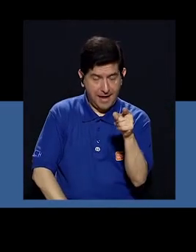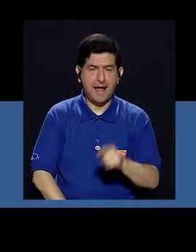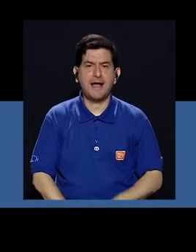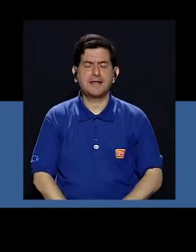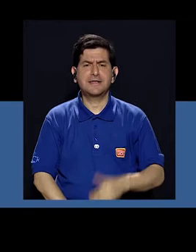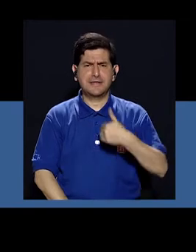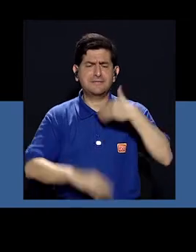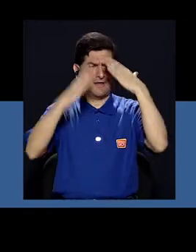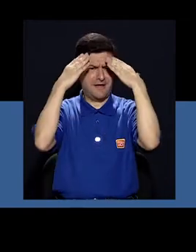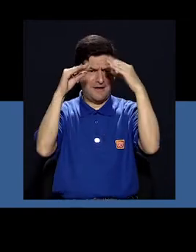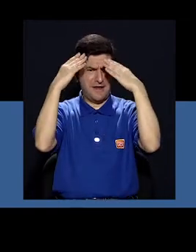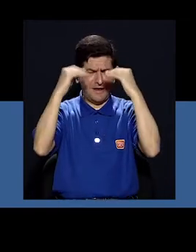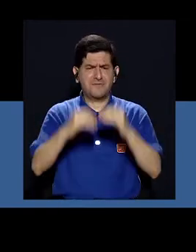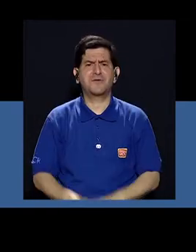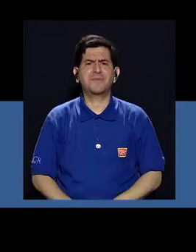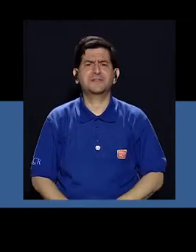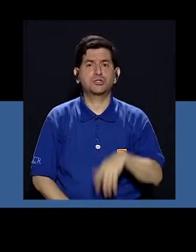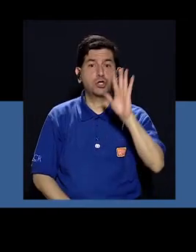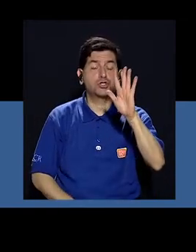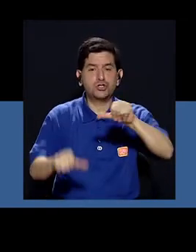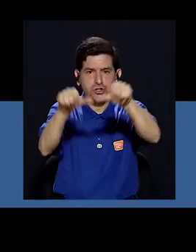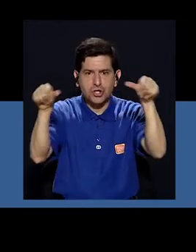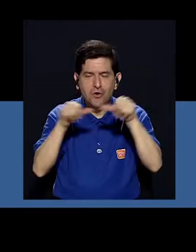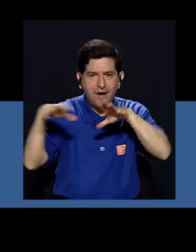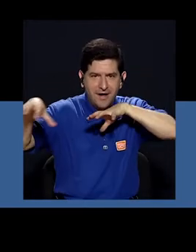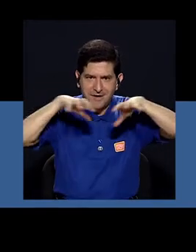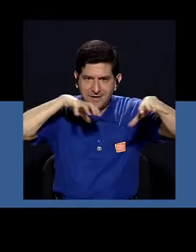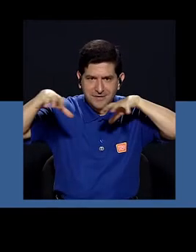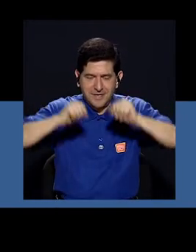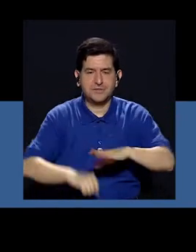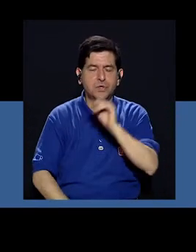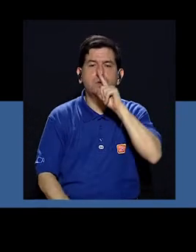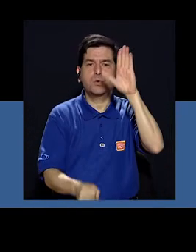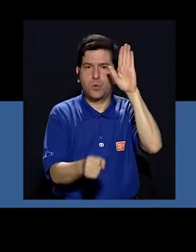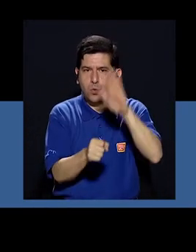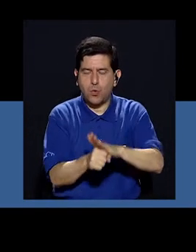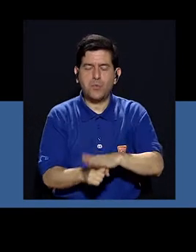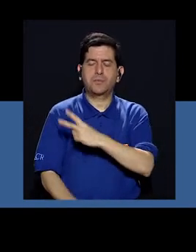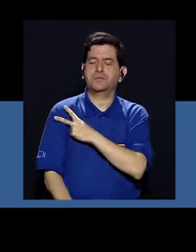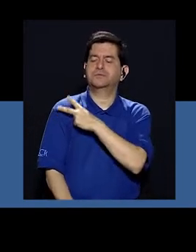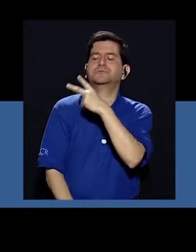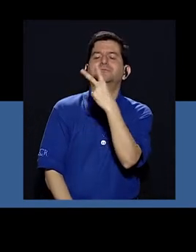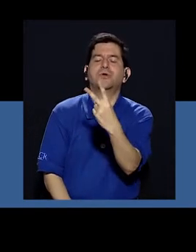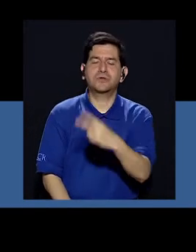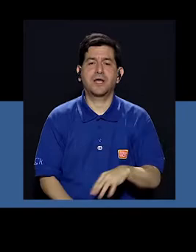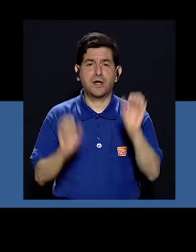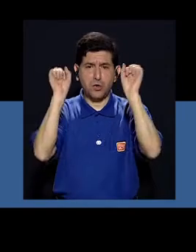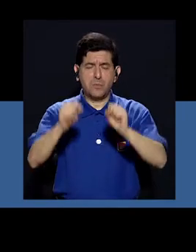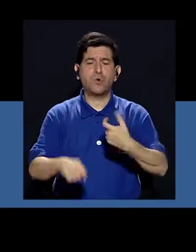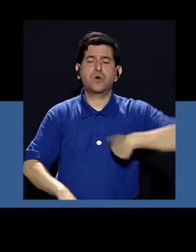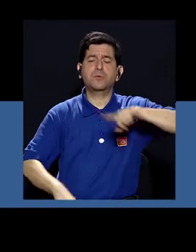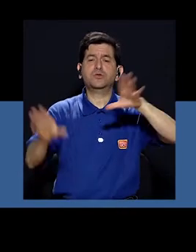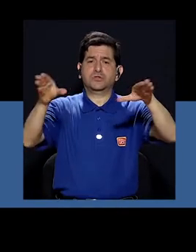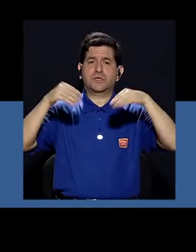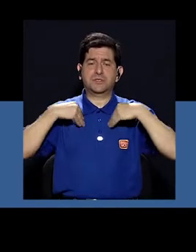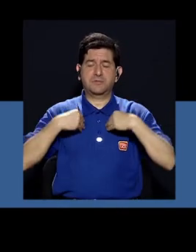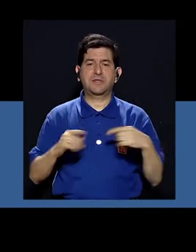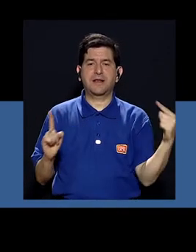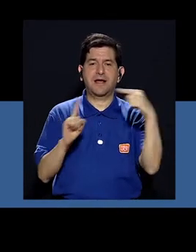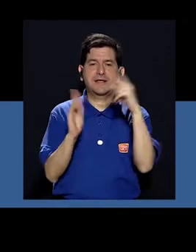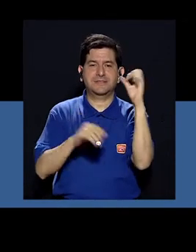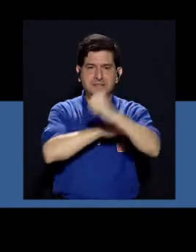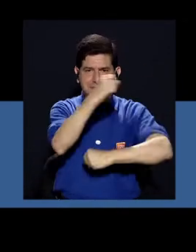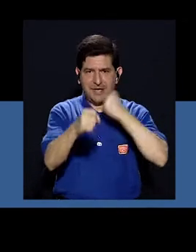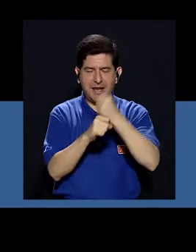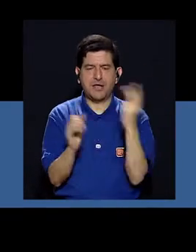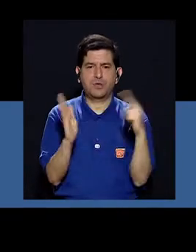www.zonalibredeplástico.org está la información acerca de las 5 líneas de acción y el compromiso que voluntariamente podemos asumir de hoy hasta